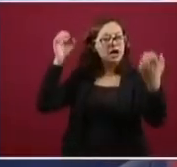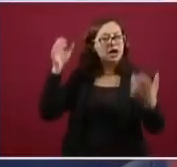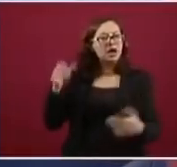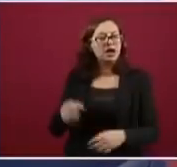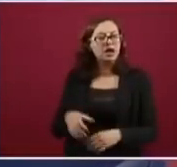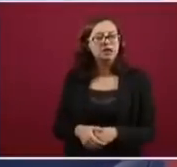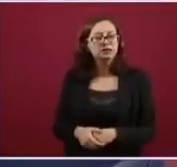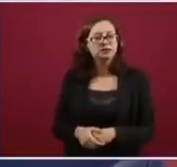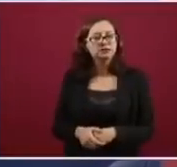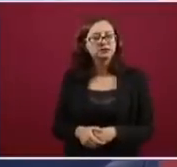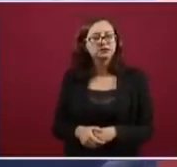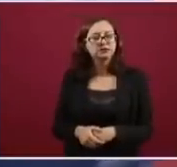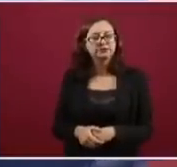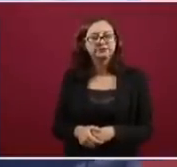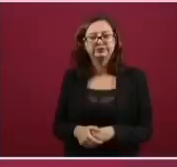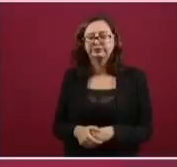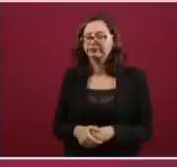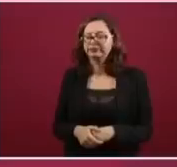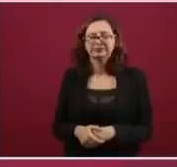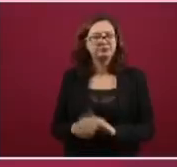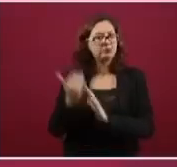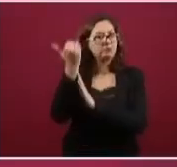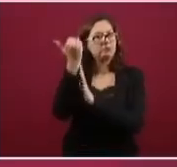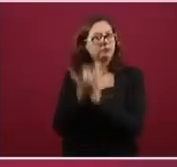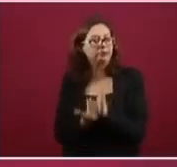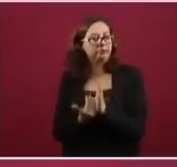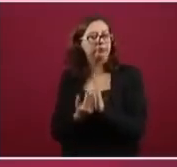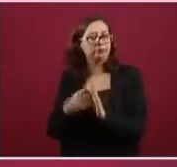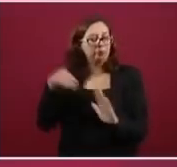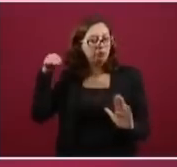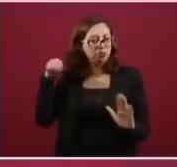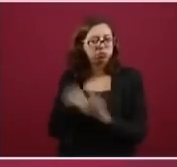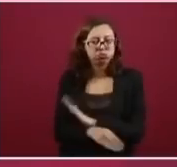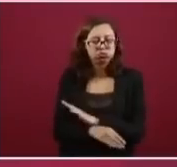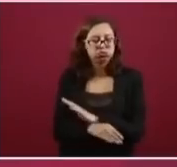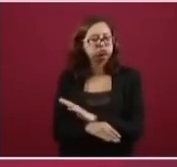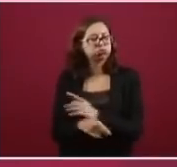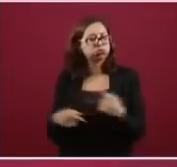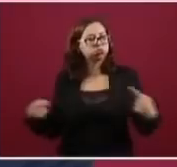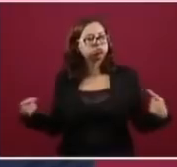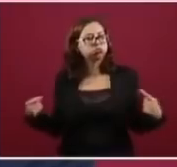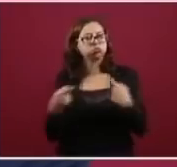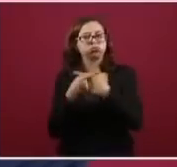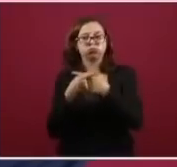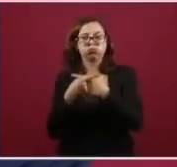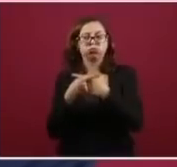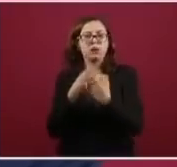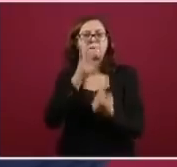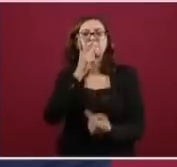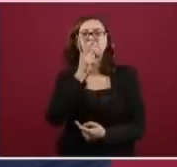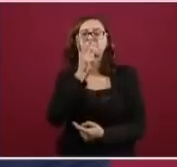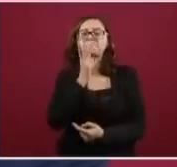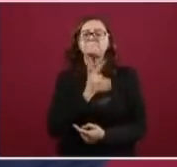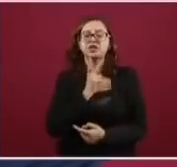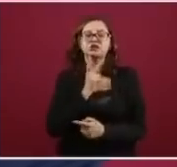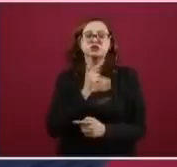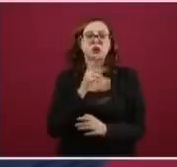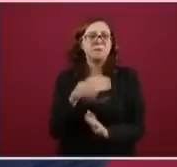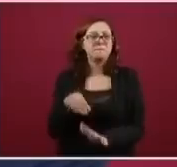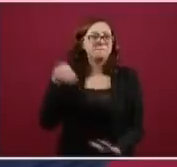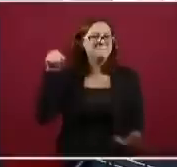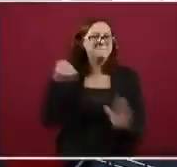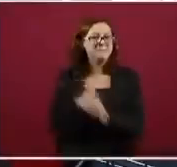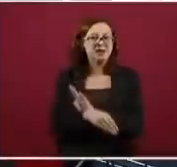y fue al revés lo contrario se cayó la producción y no sólo